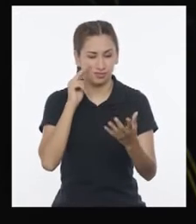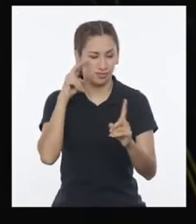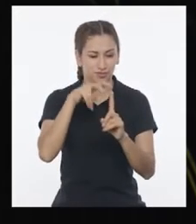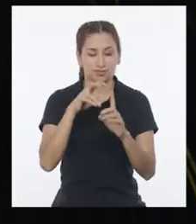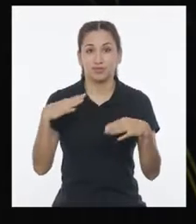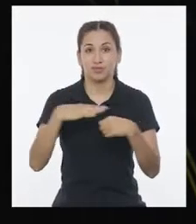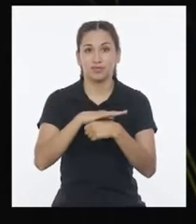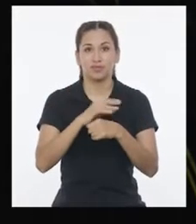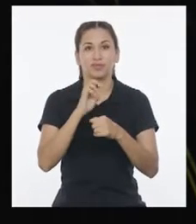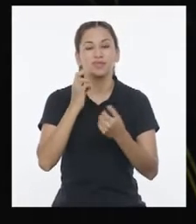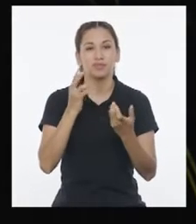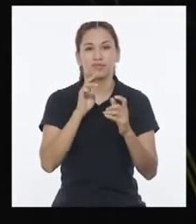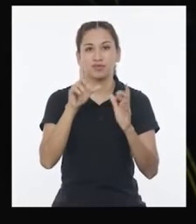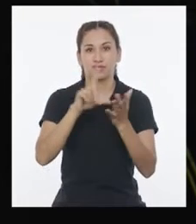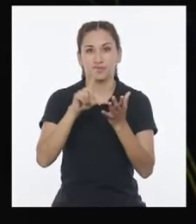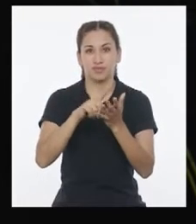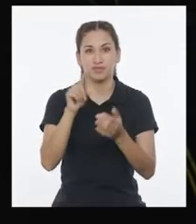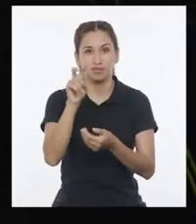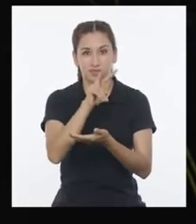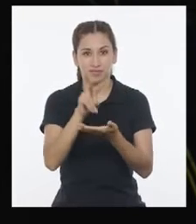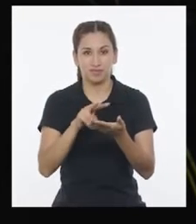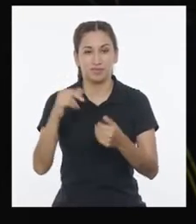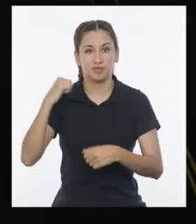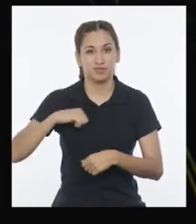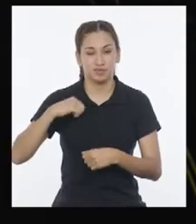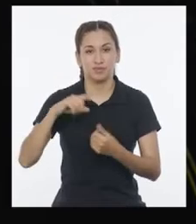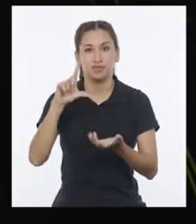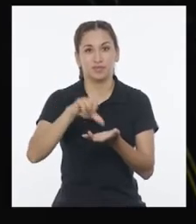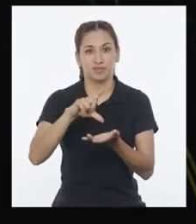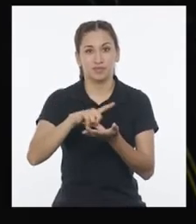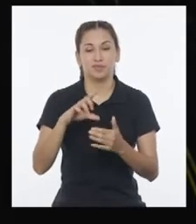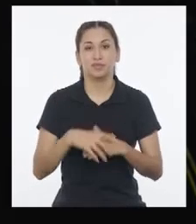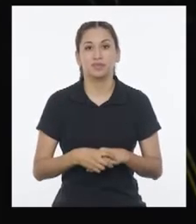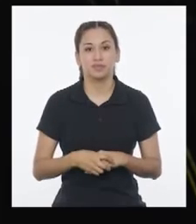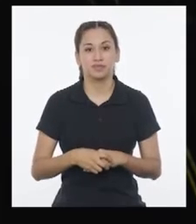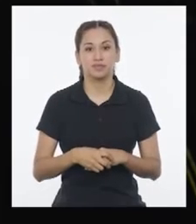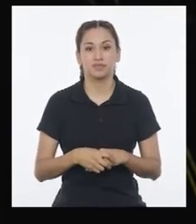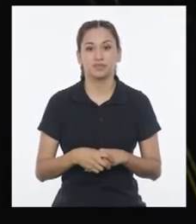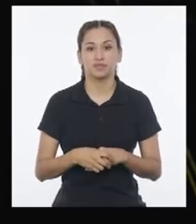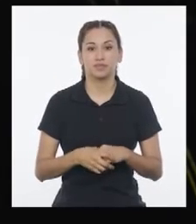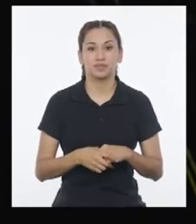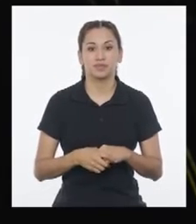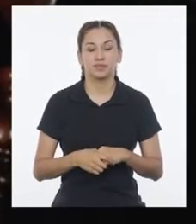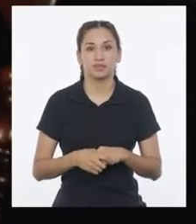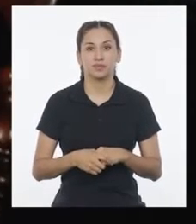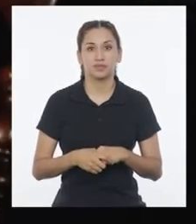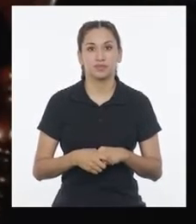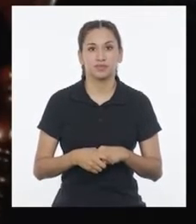encontrar completo en la página web de Lima Lee, de la Municipalidad de Lima.